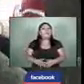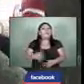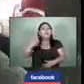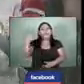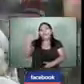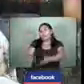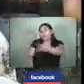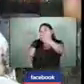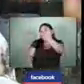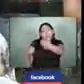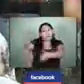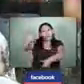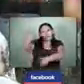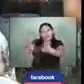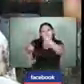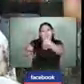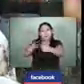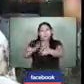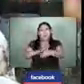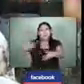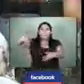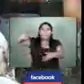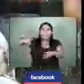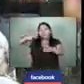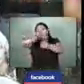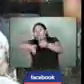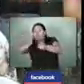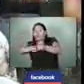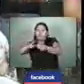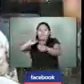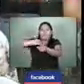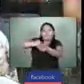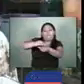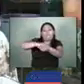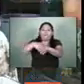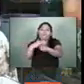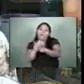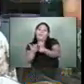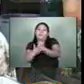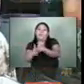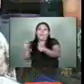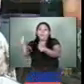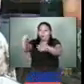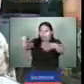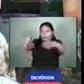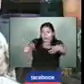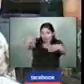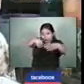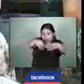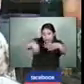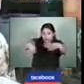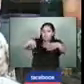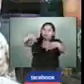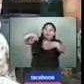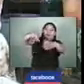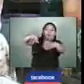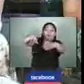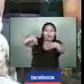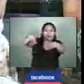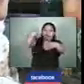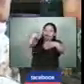de leña. Se rodajea, se limpia y se le echa aquí, se le pone la sal